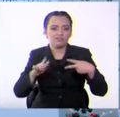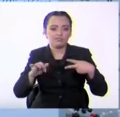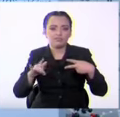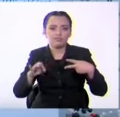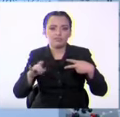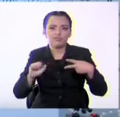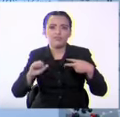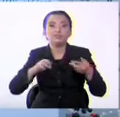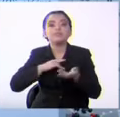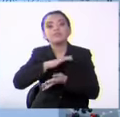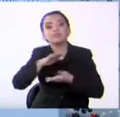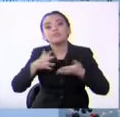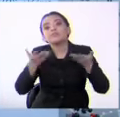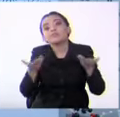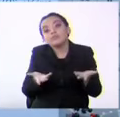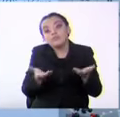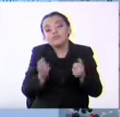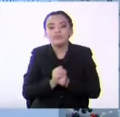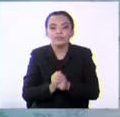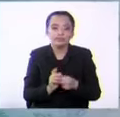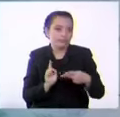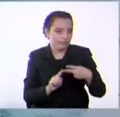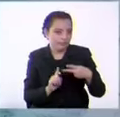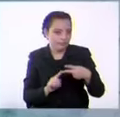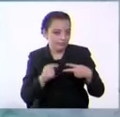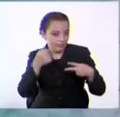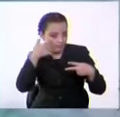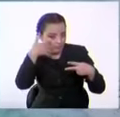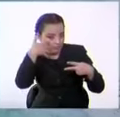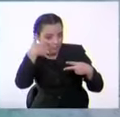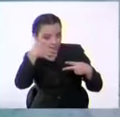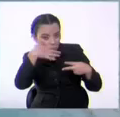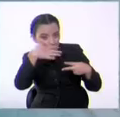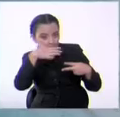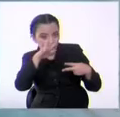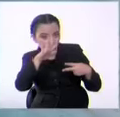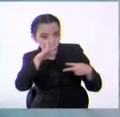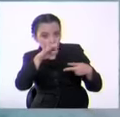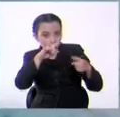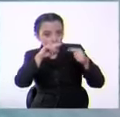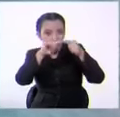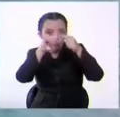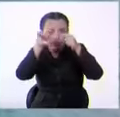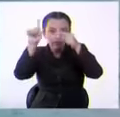Bueno, por ejemplo, puede regular el ciclo hidrológico.